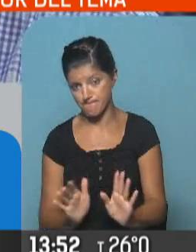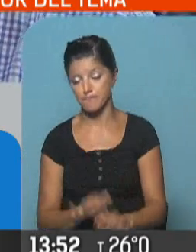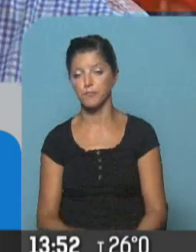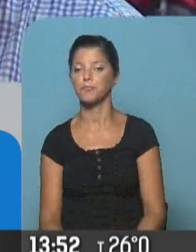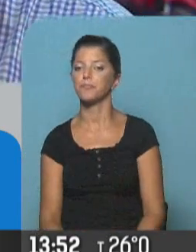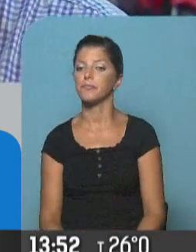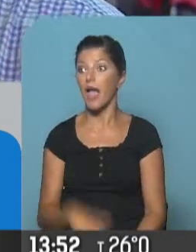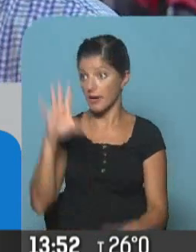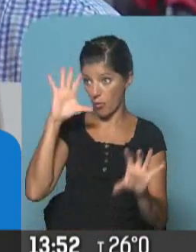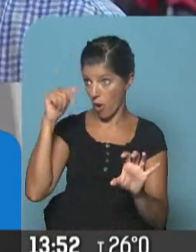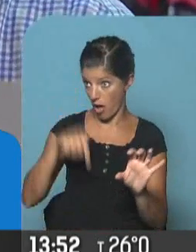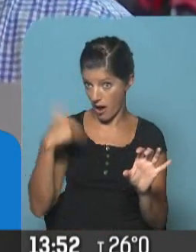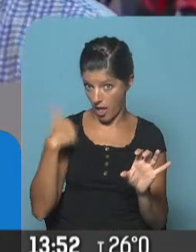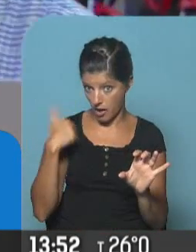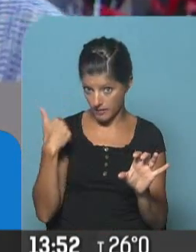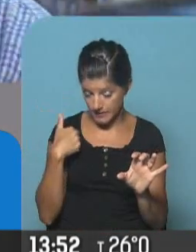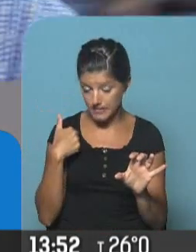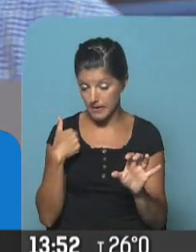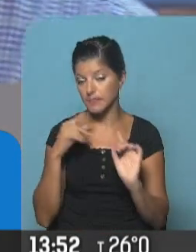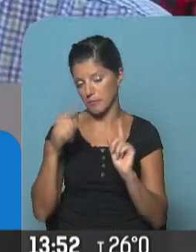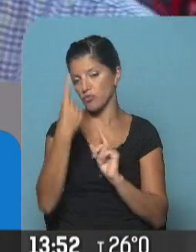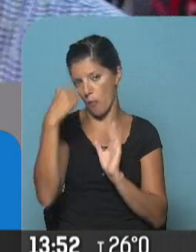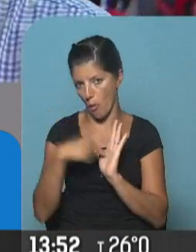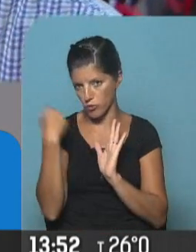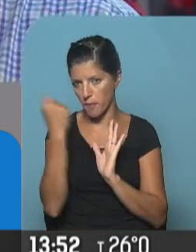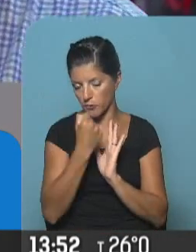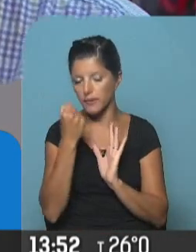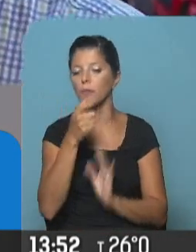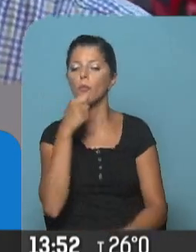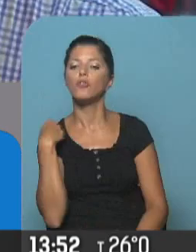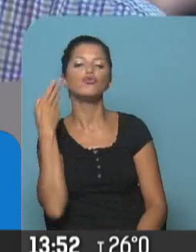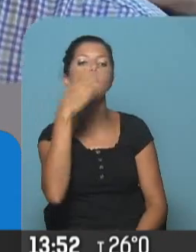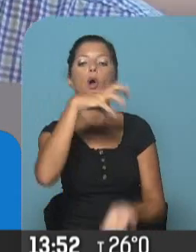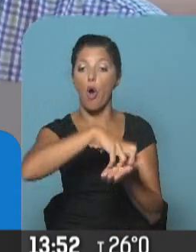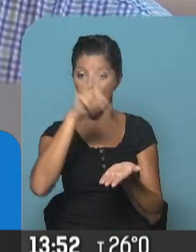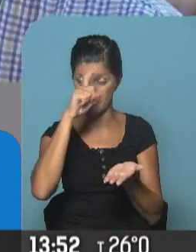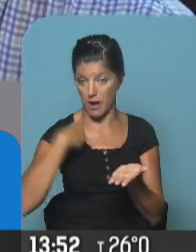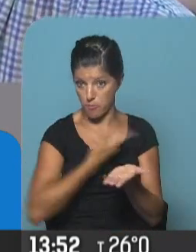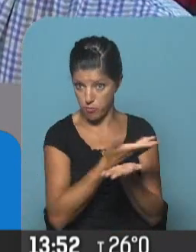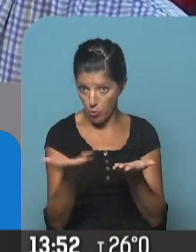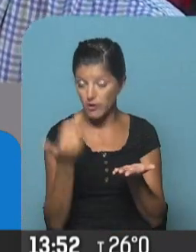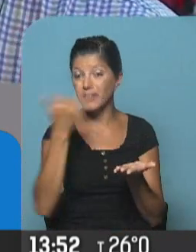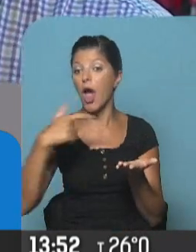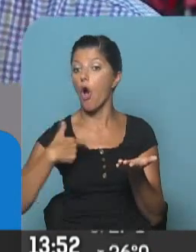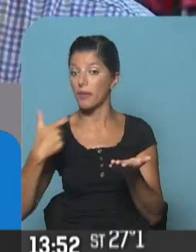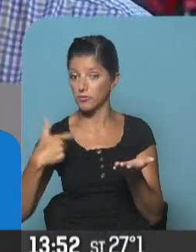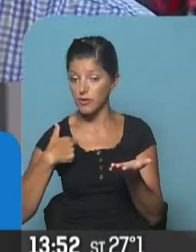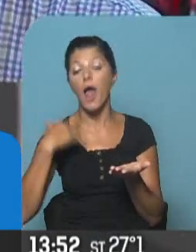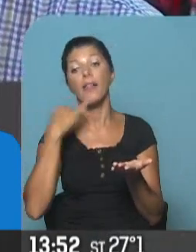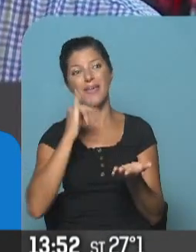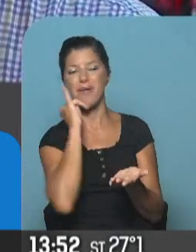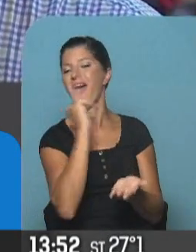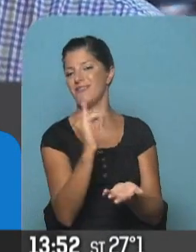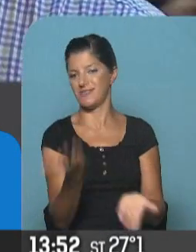recordar que en la República Argentina, Abdel, como dato también, si uno va a un hospital público y cuenta con una obra social, debe